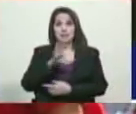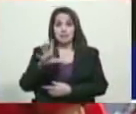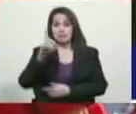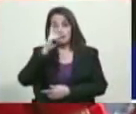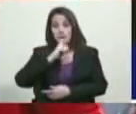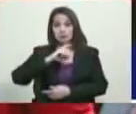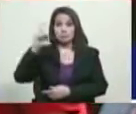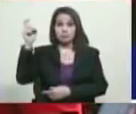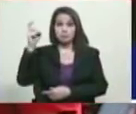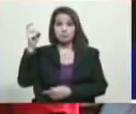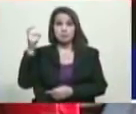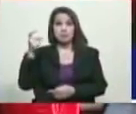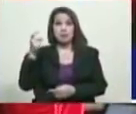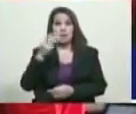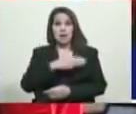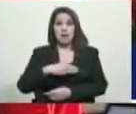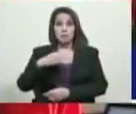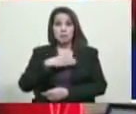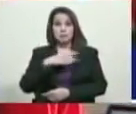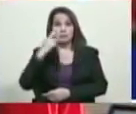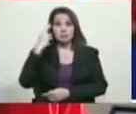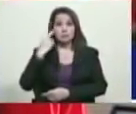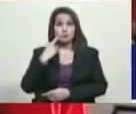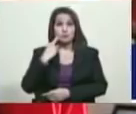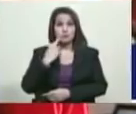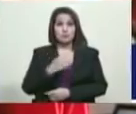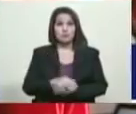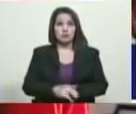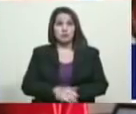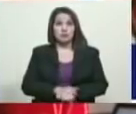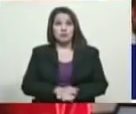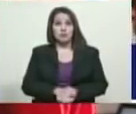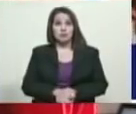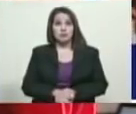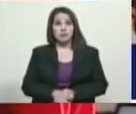y vencedores de la misión Rivas.